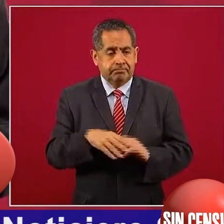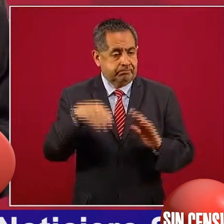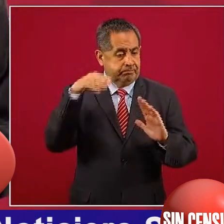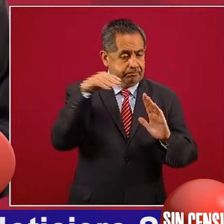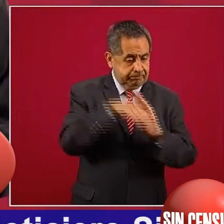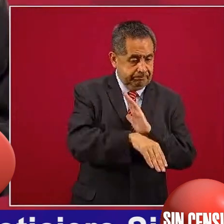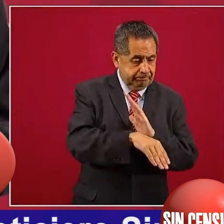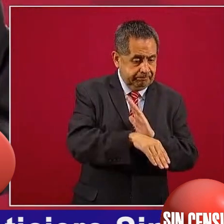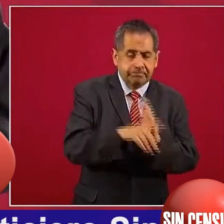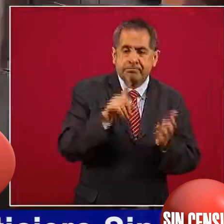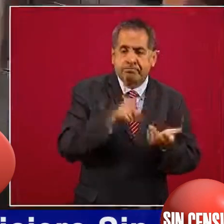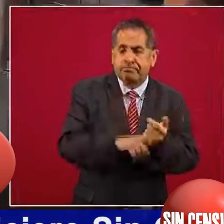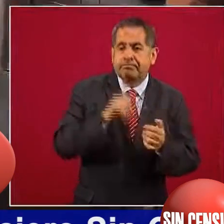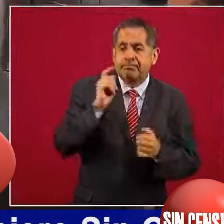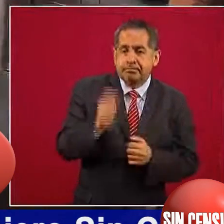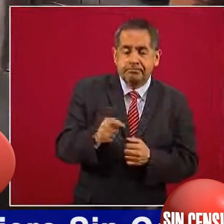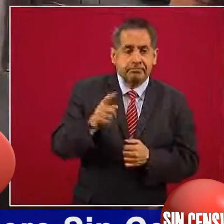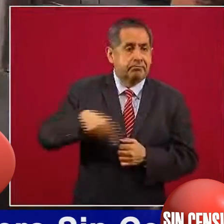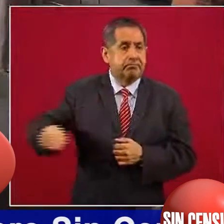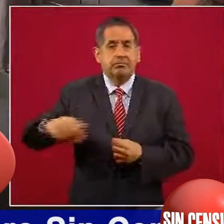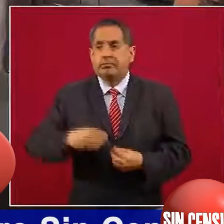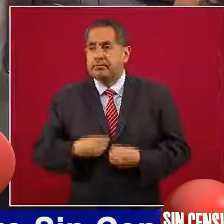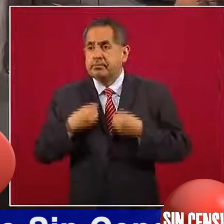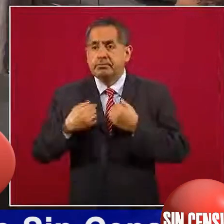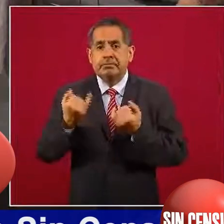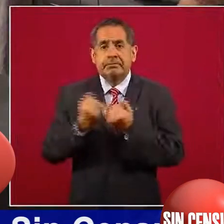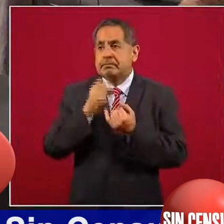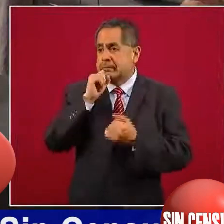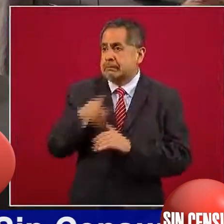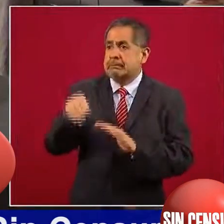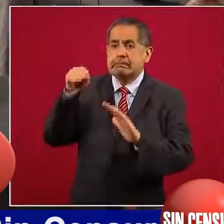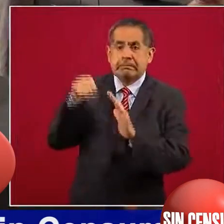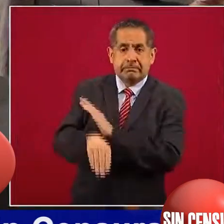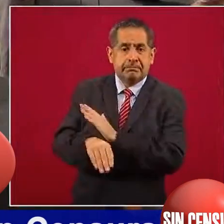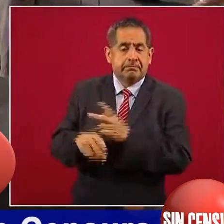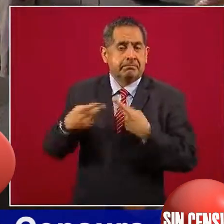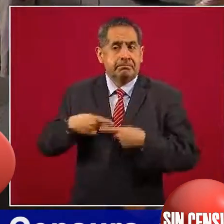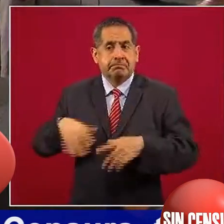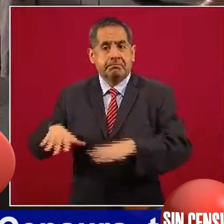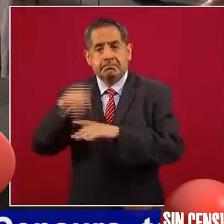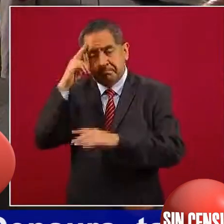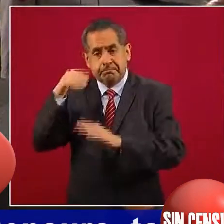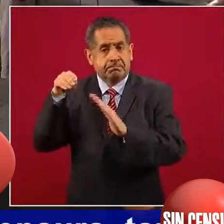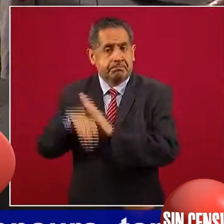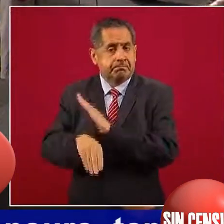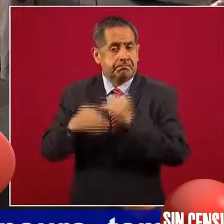caída en la calidad de la vida de los mexicanos,